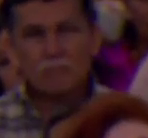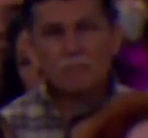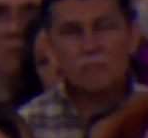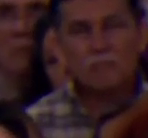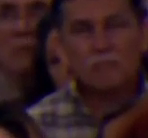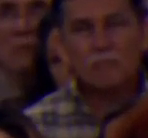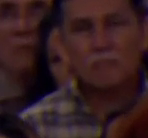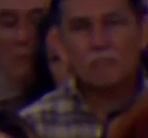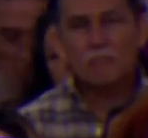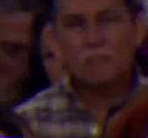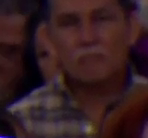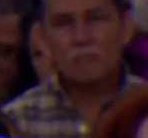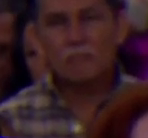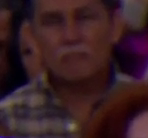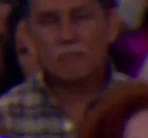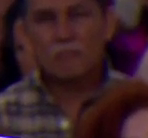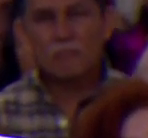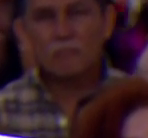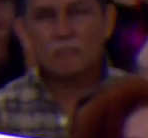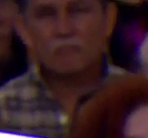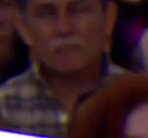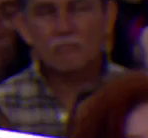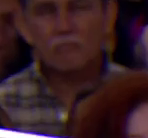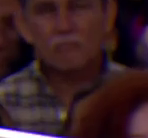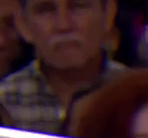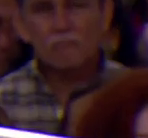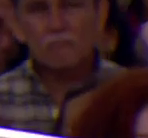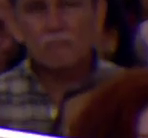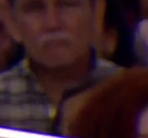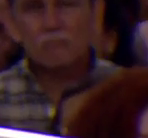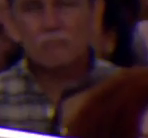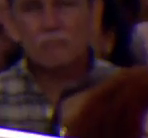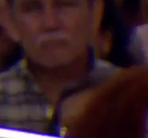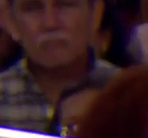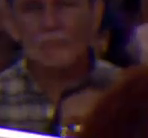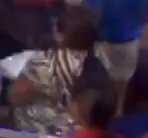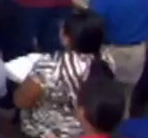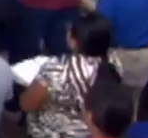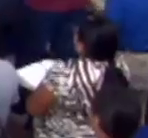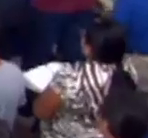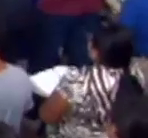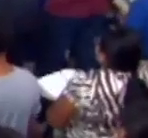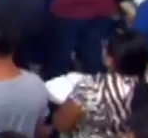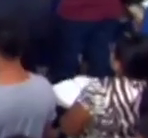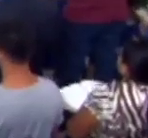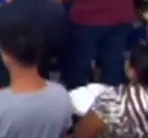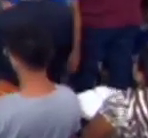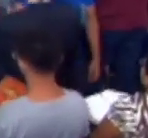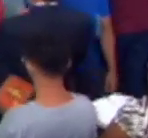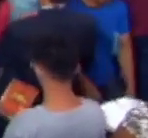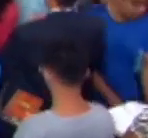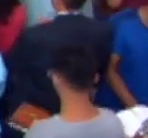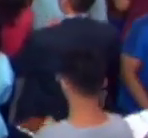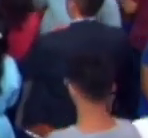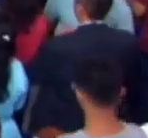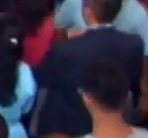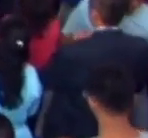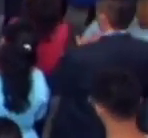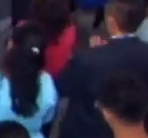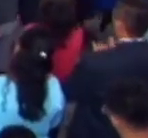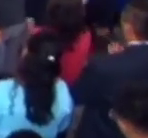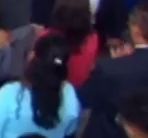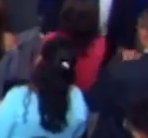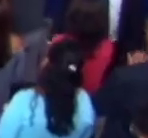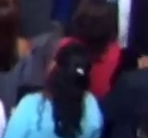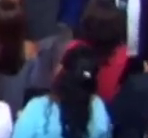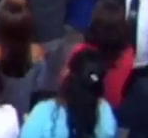y mil veces más, sí vale la pena. De todo lugar donde Dios te llamó, es porque tiene un propósito para tu vida.